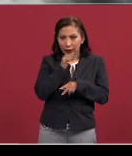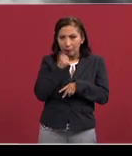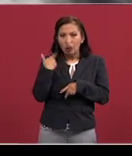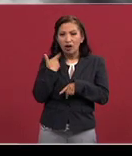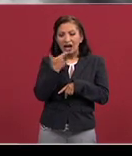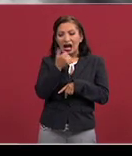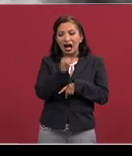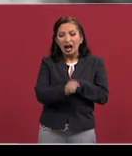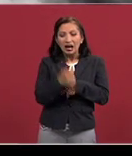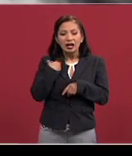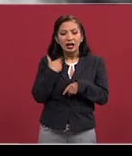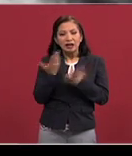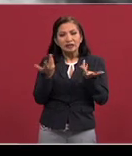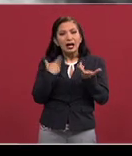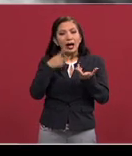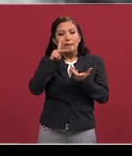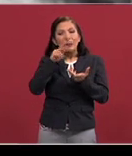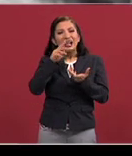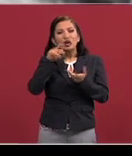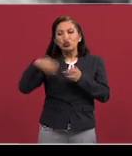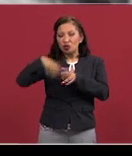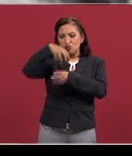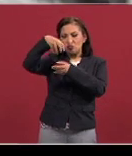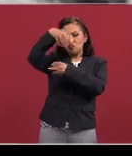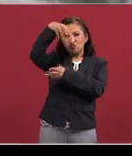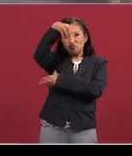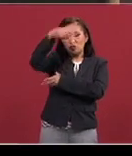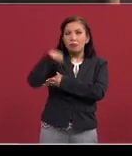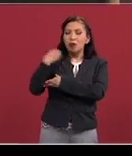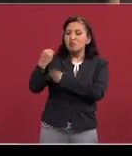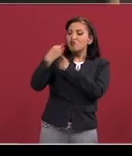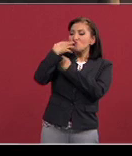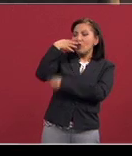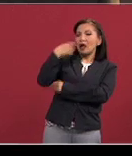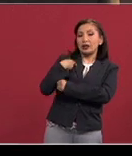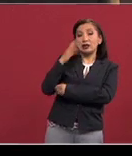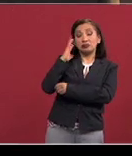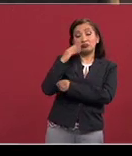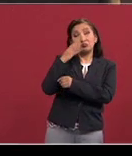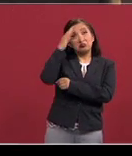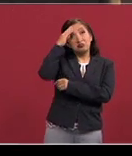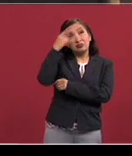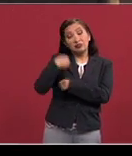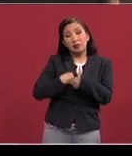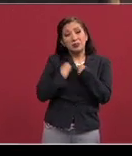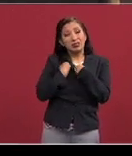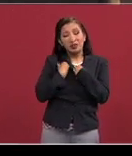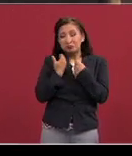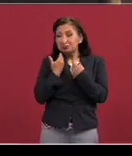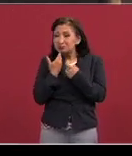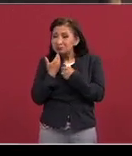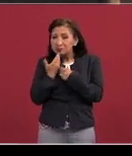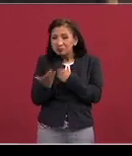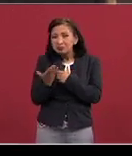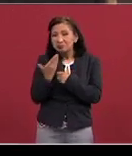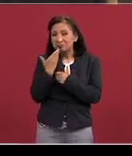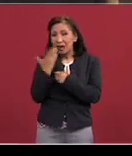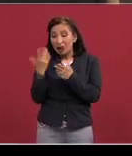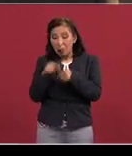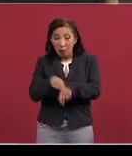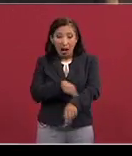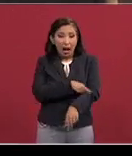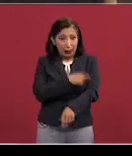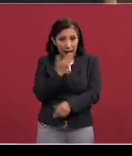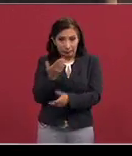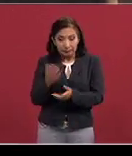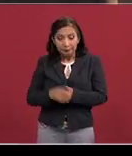los gases que aspira con el Paricutín, y tal vez pensó que su vida no iba a ser mucho más extensa